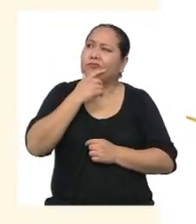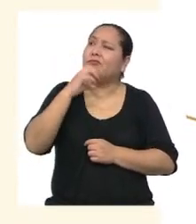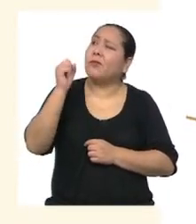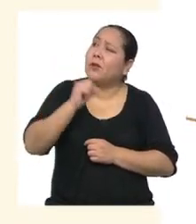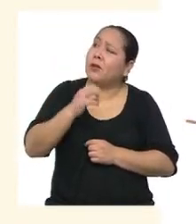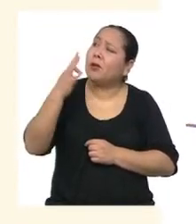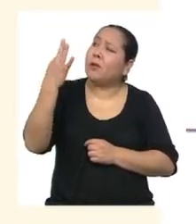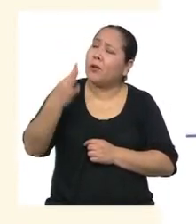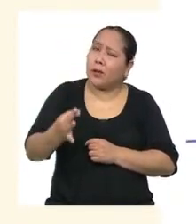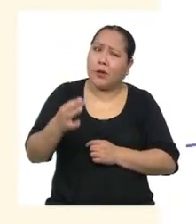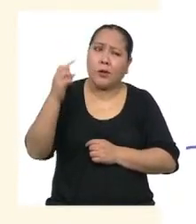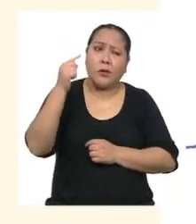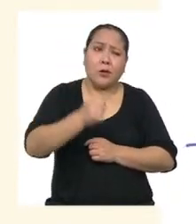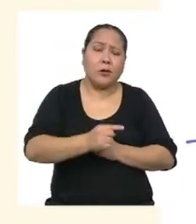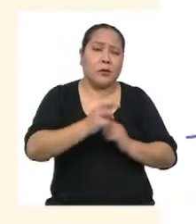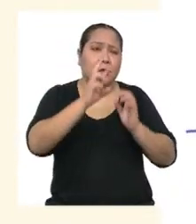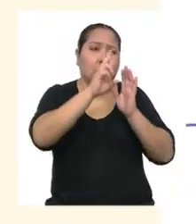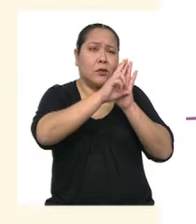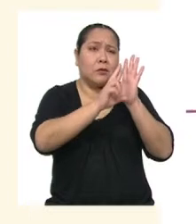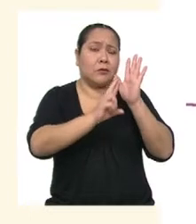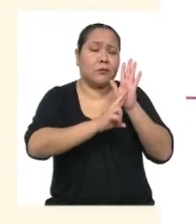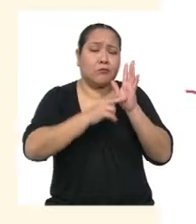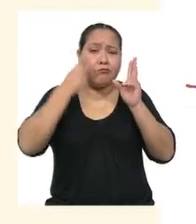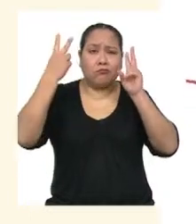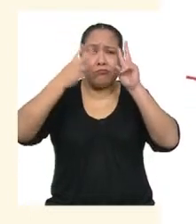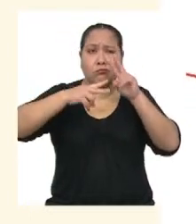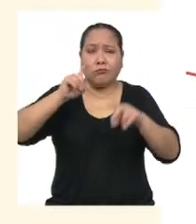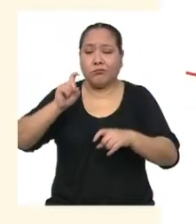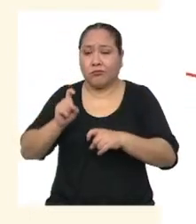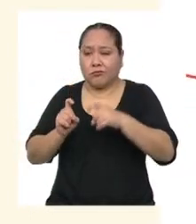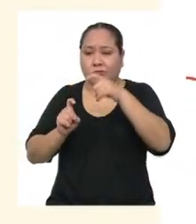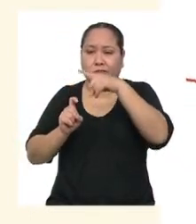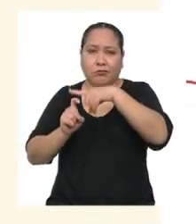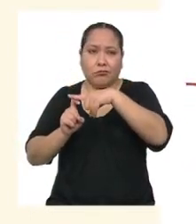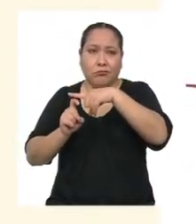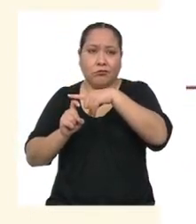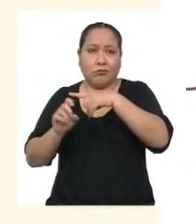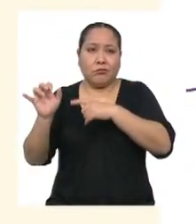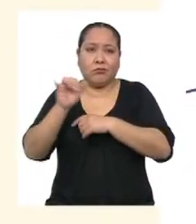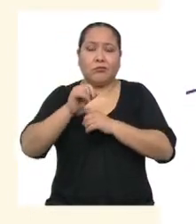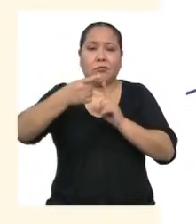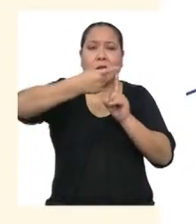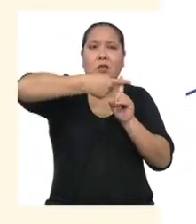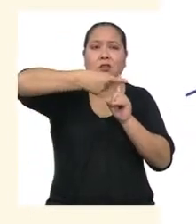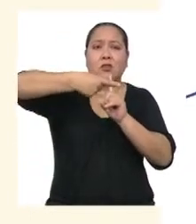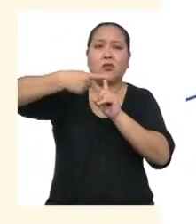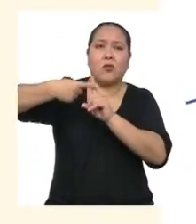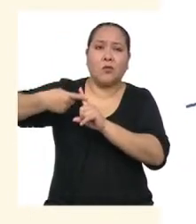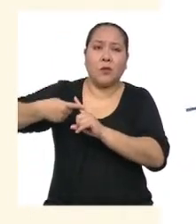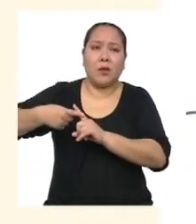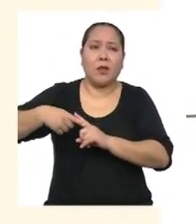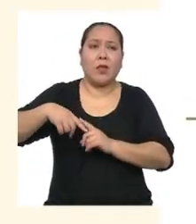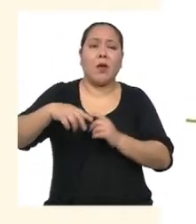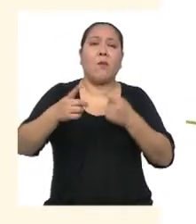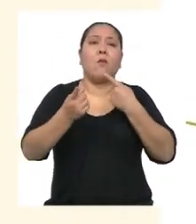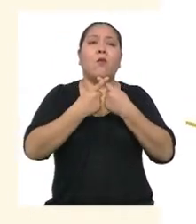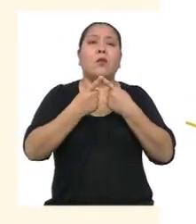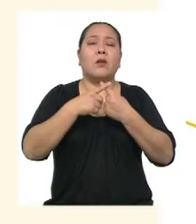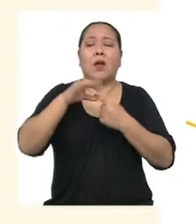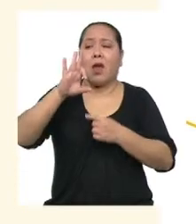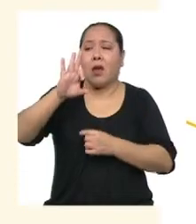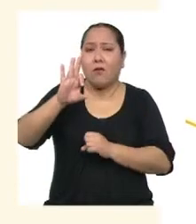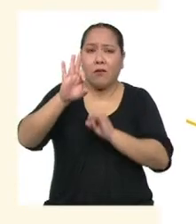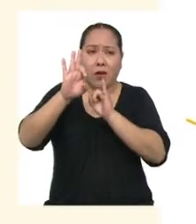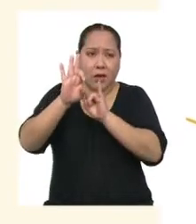cierto. En la fórmula observo que la media aritmética equivale a la sumatoria de la multiplicación de la